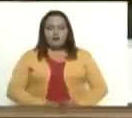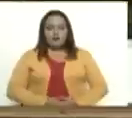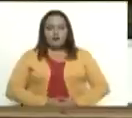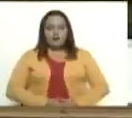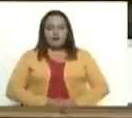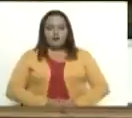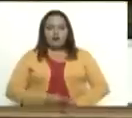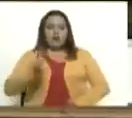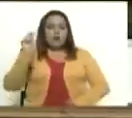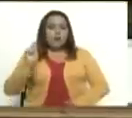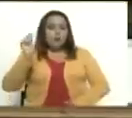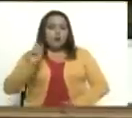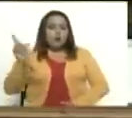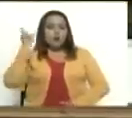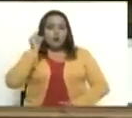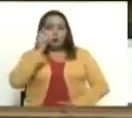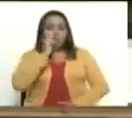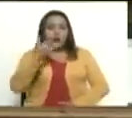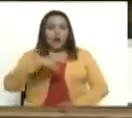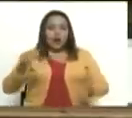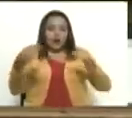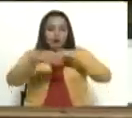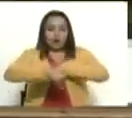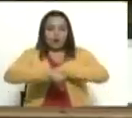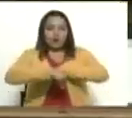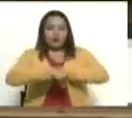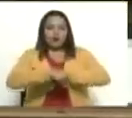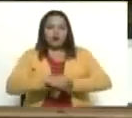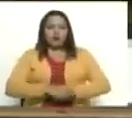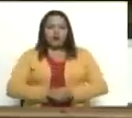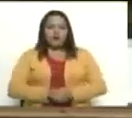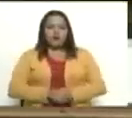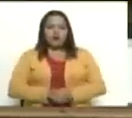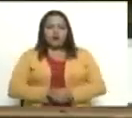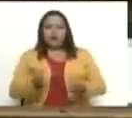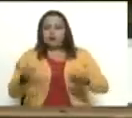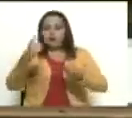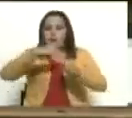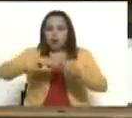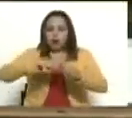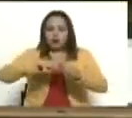Las diputadas y diputados que estén de acuerdo con incorporar